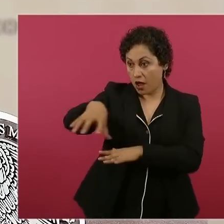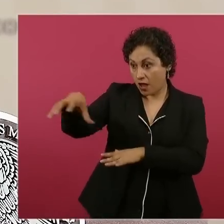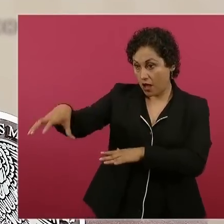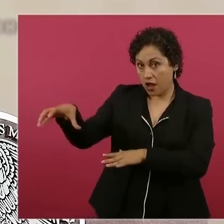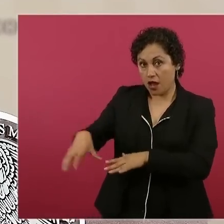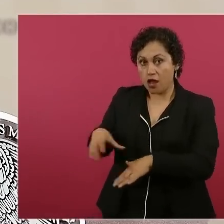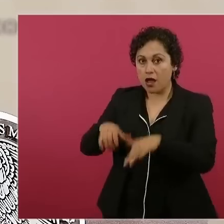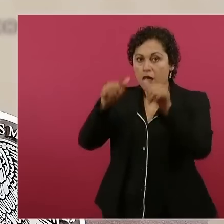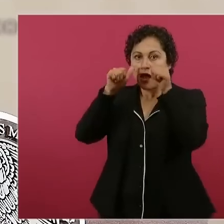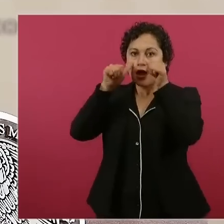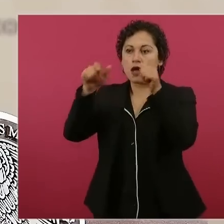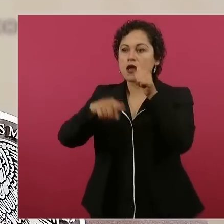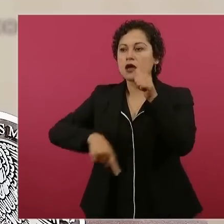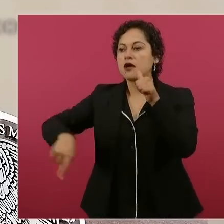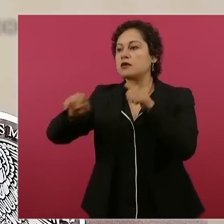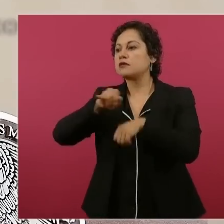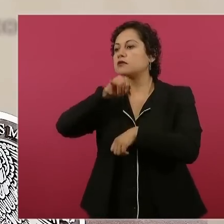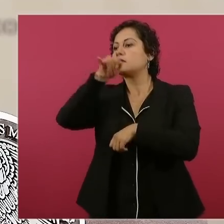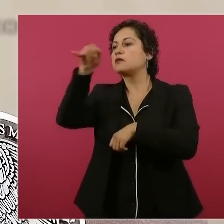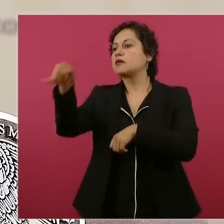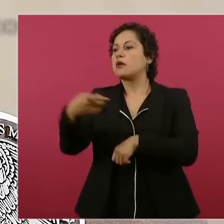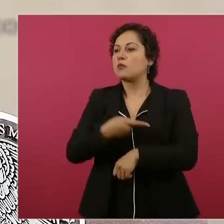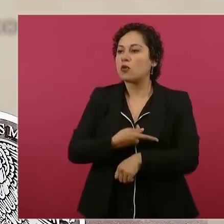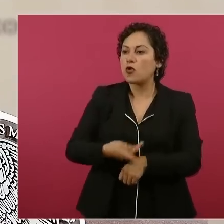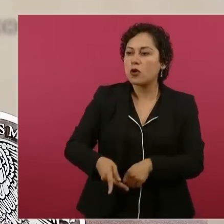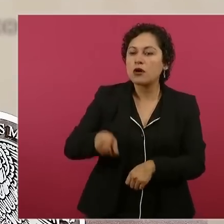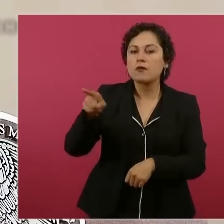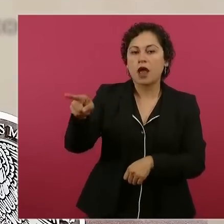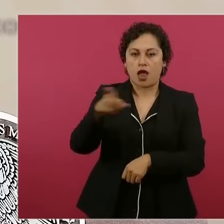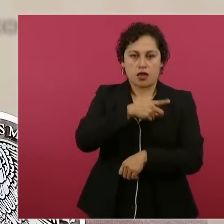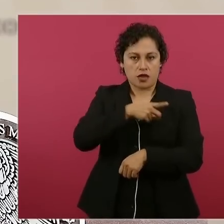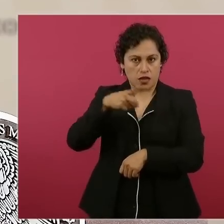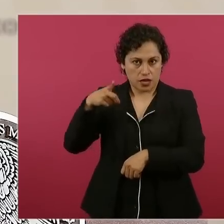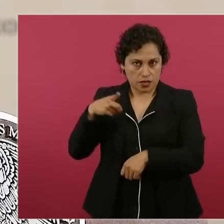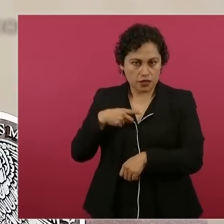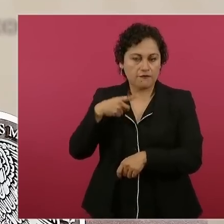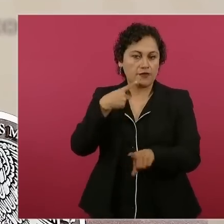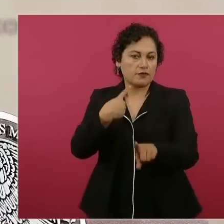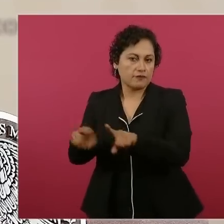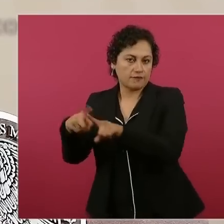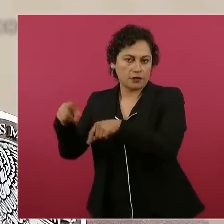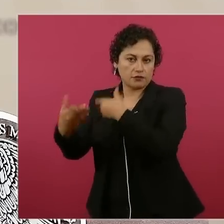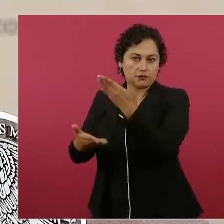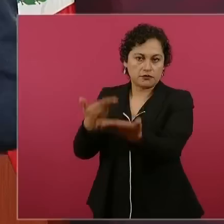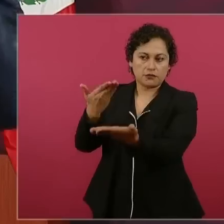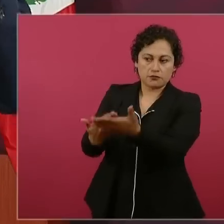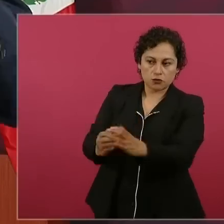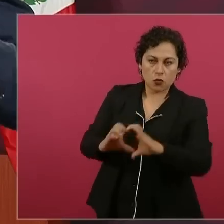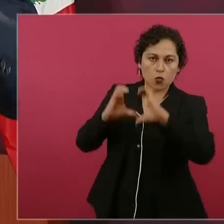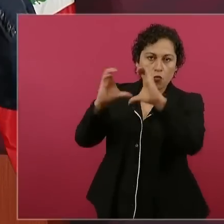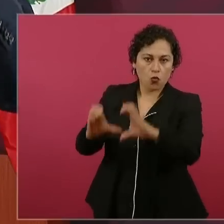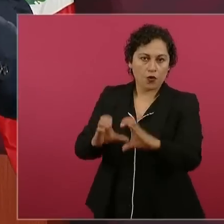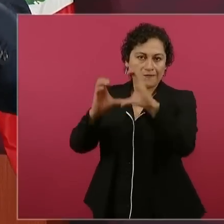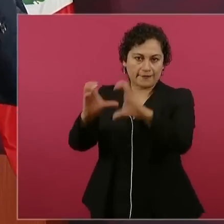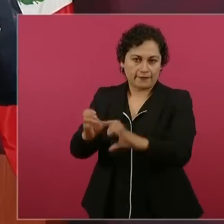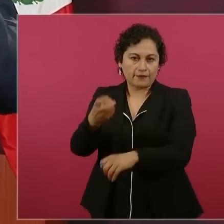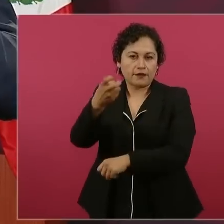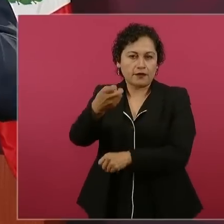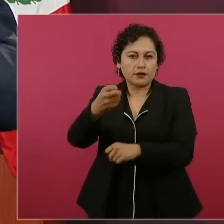pobres, marginadas, se cuente con drenaje, con los servicios públicos. Es un